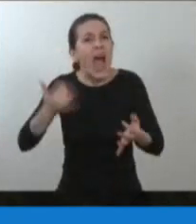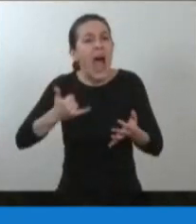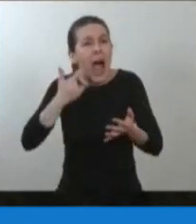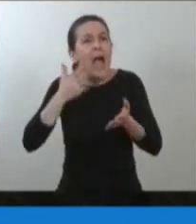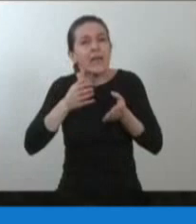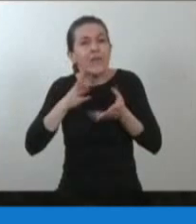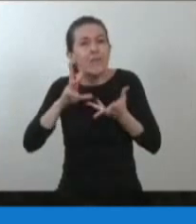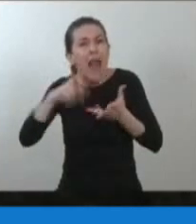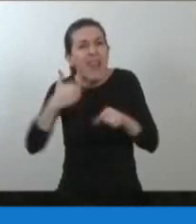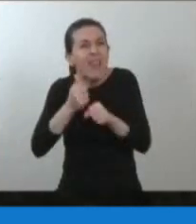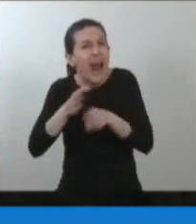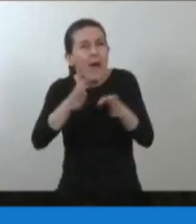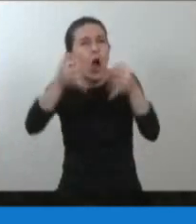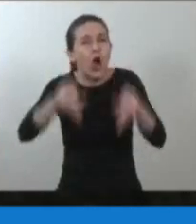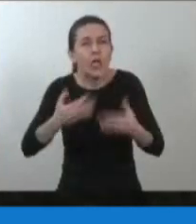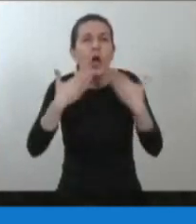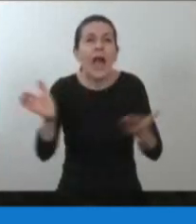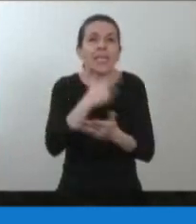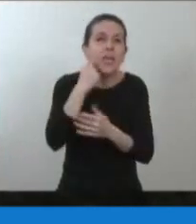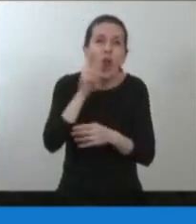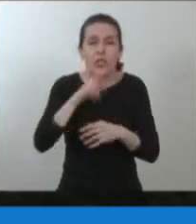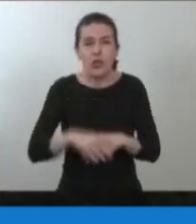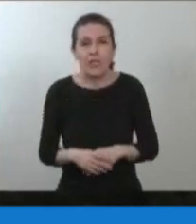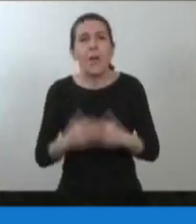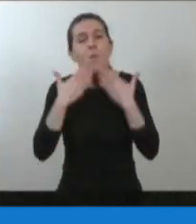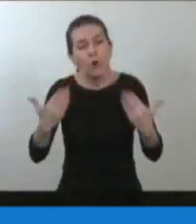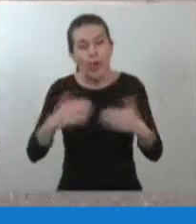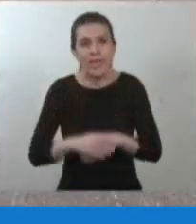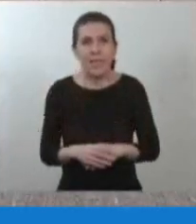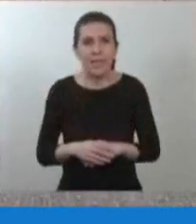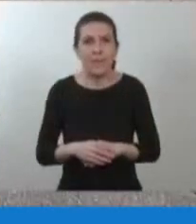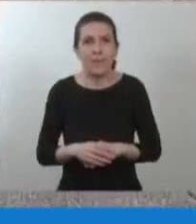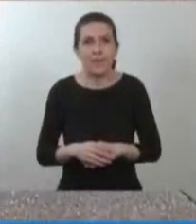correcto gracias a todos y todas muchas gracias